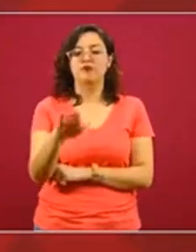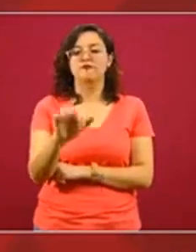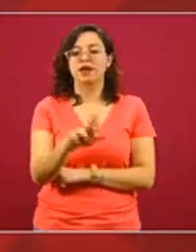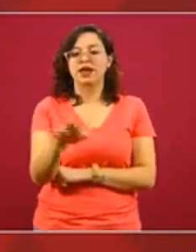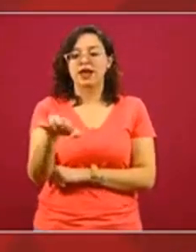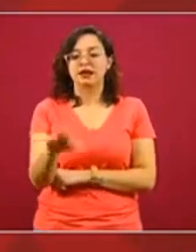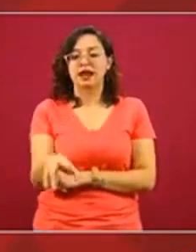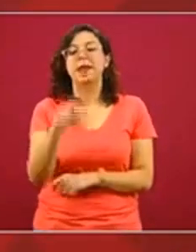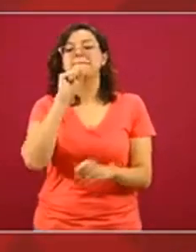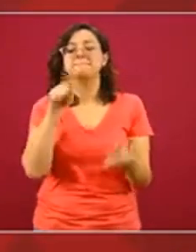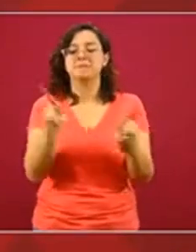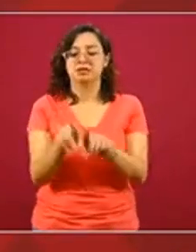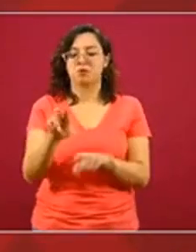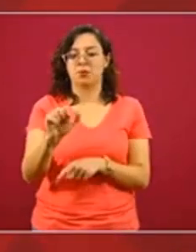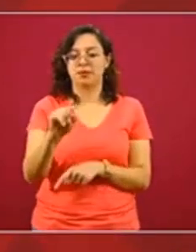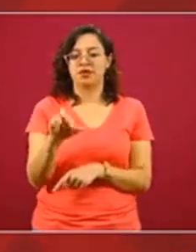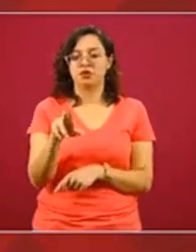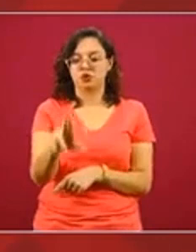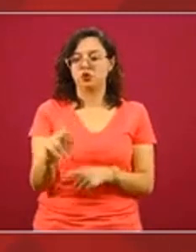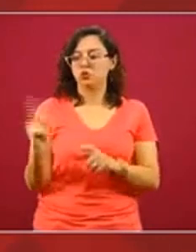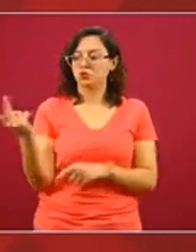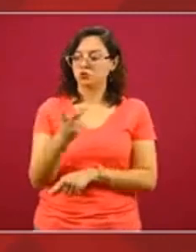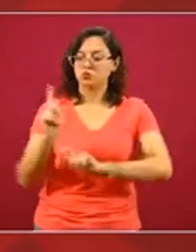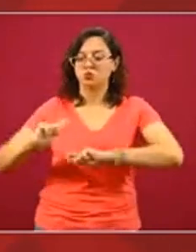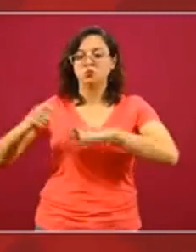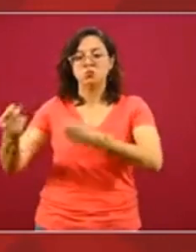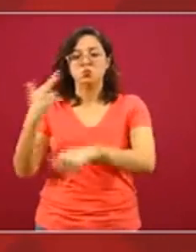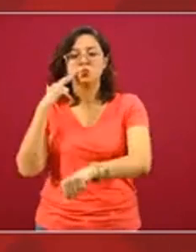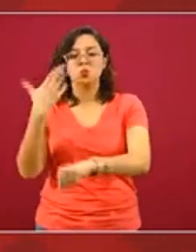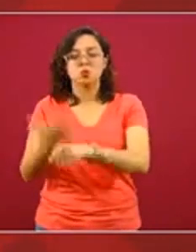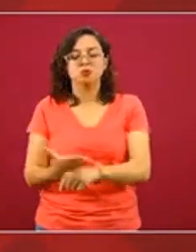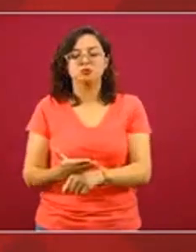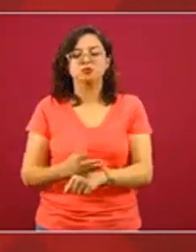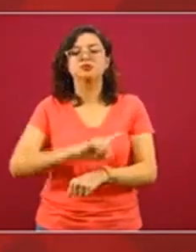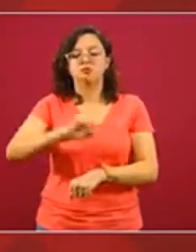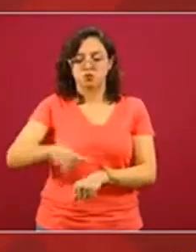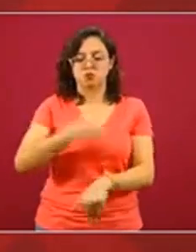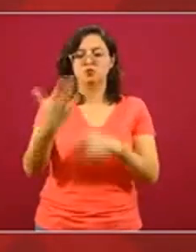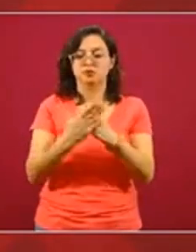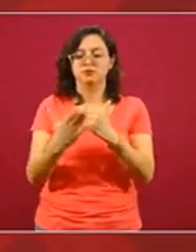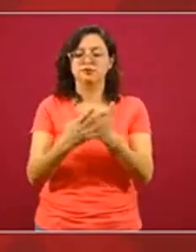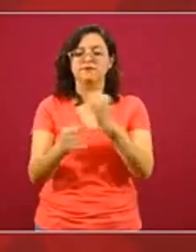Víctor Lamoyi, Bocanegra, son quienes llevan esto. Lo informaremos.